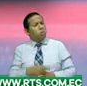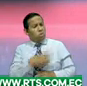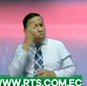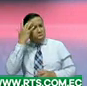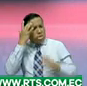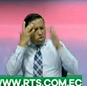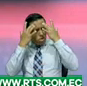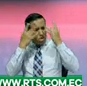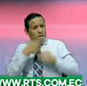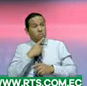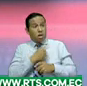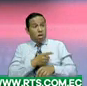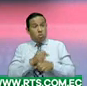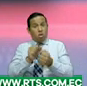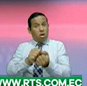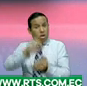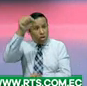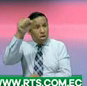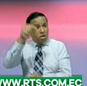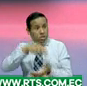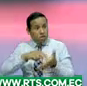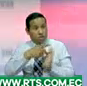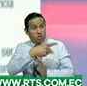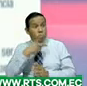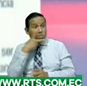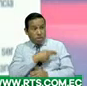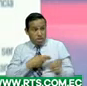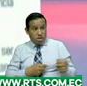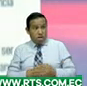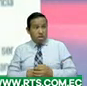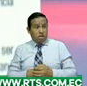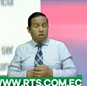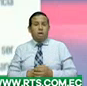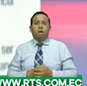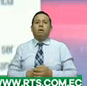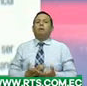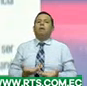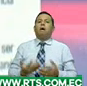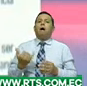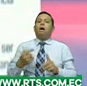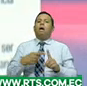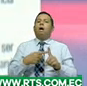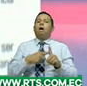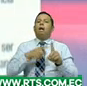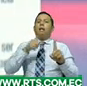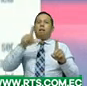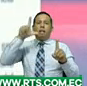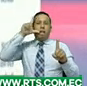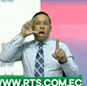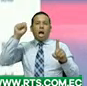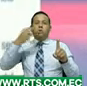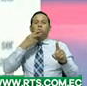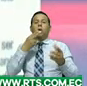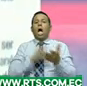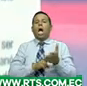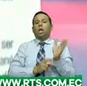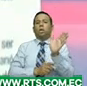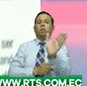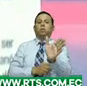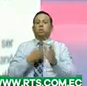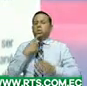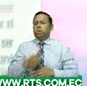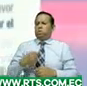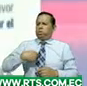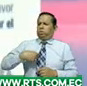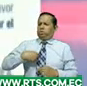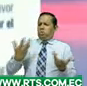fraude? Dice ahora que yo voy a hacer fraude. En este cruce de palabras es que Lasso en un nuevo documento reiteró que no existe ningún retroceso en el acuerdo y